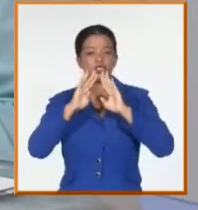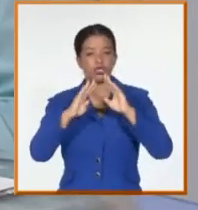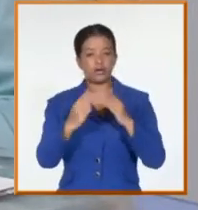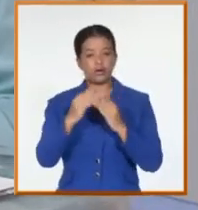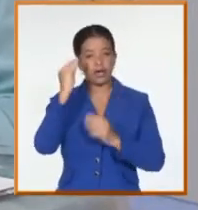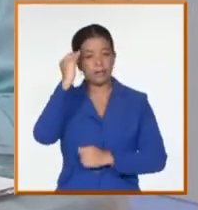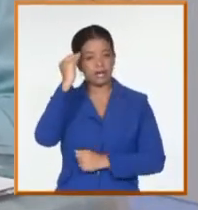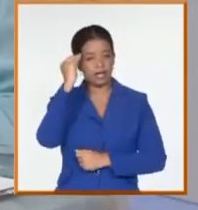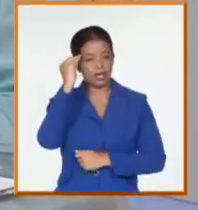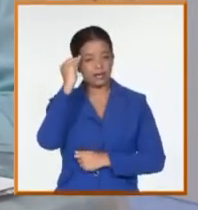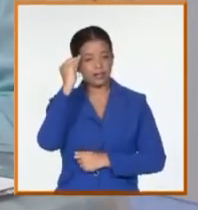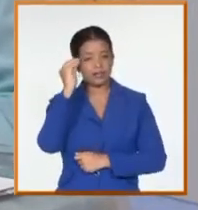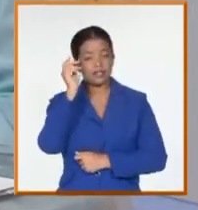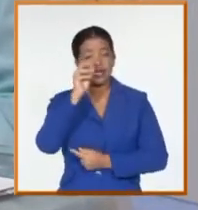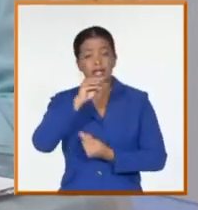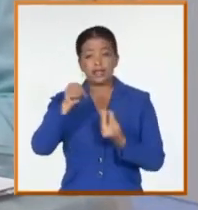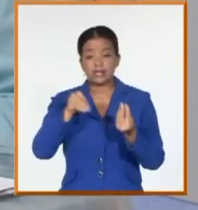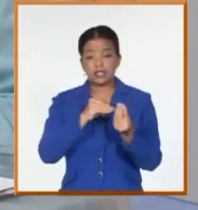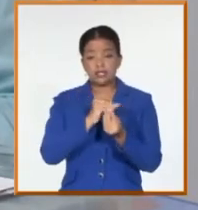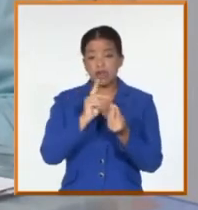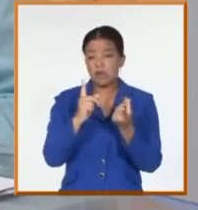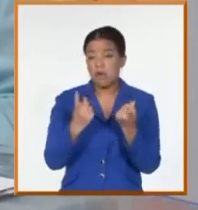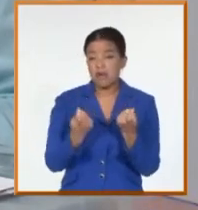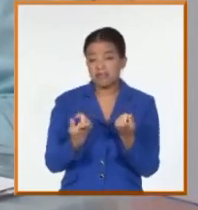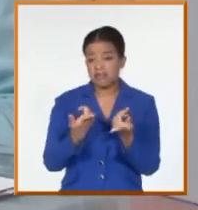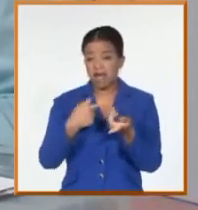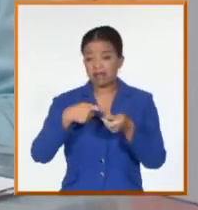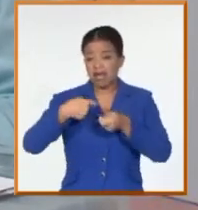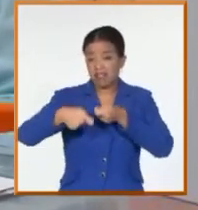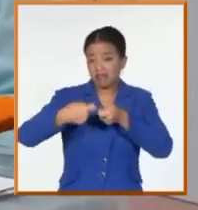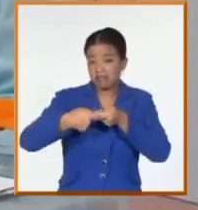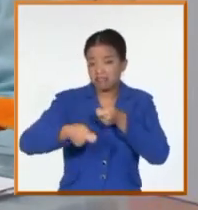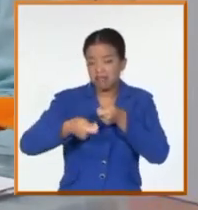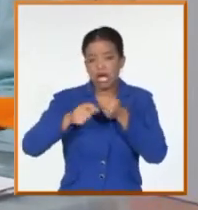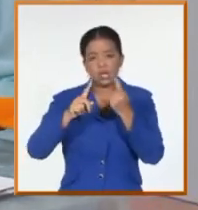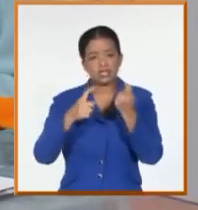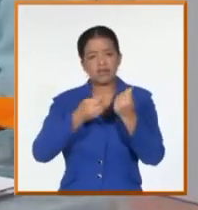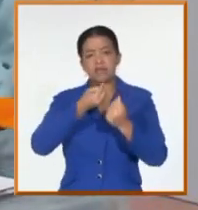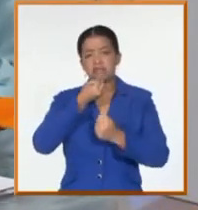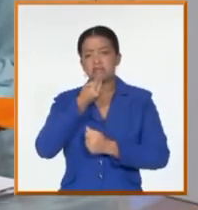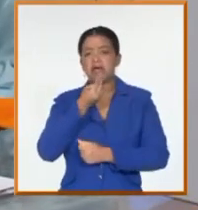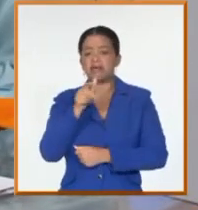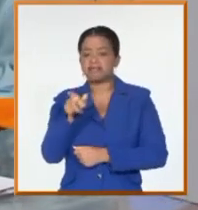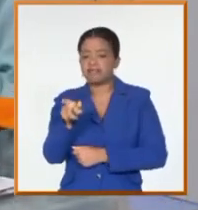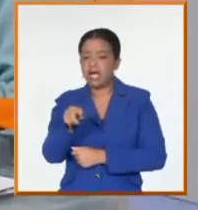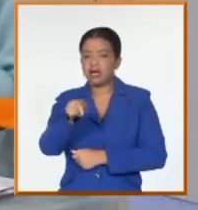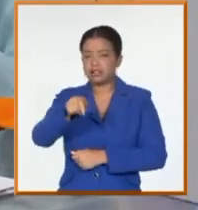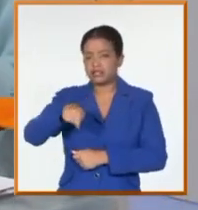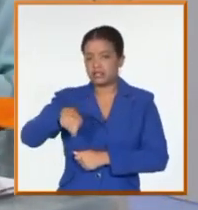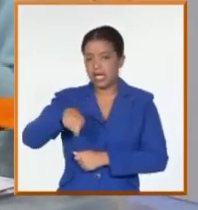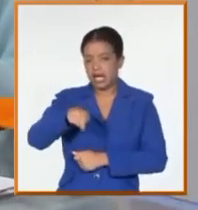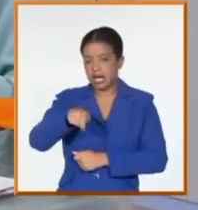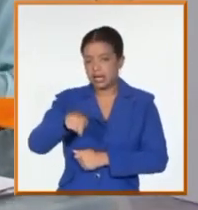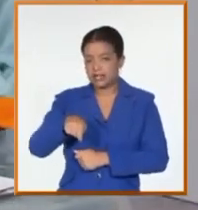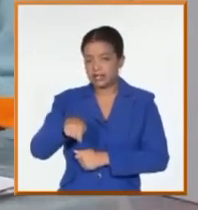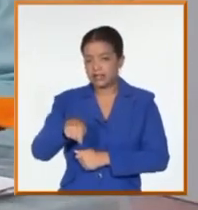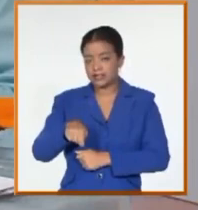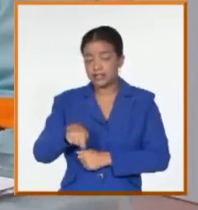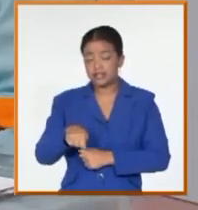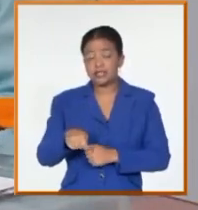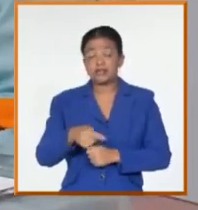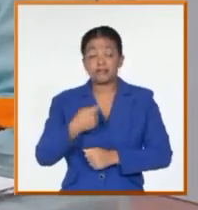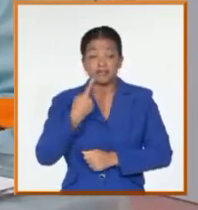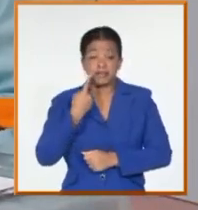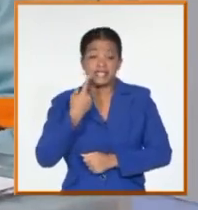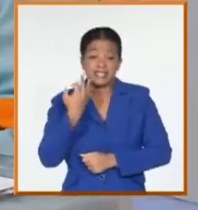transacciones disminuyendo la utilización del disminuyendo la utilización de los efectivos siempre que sea posible